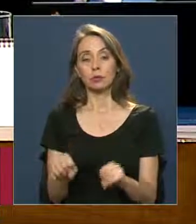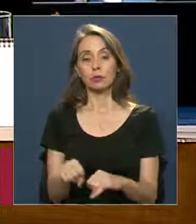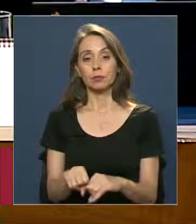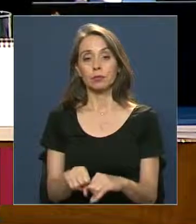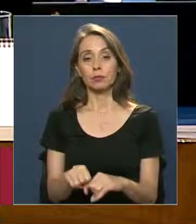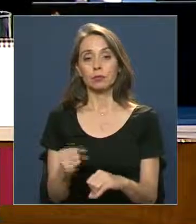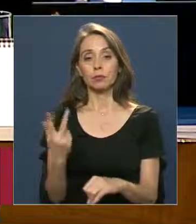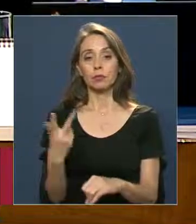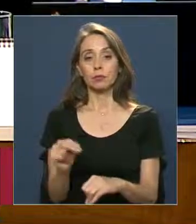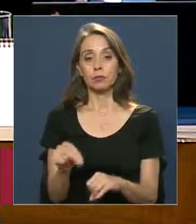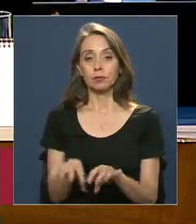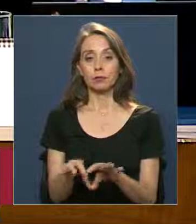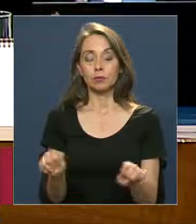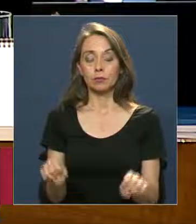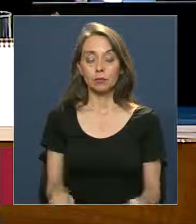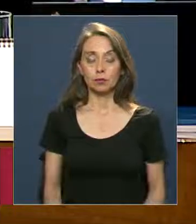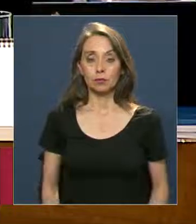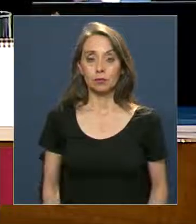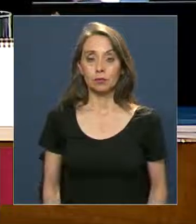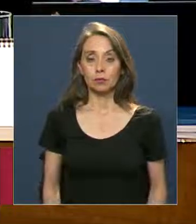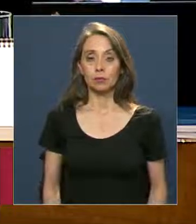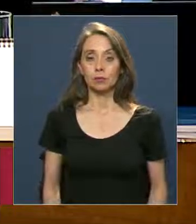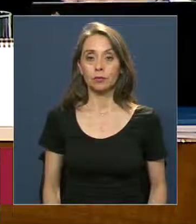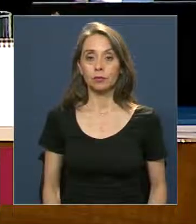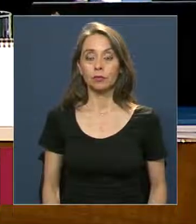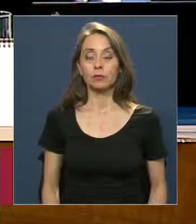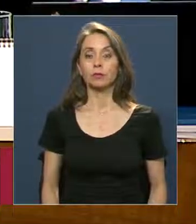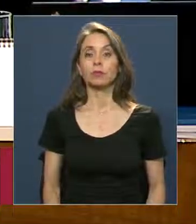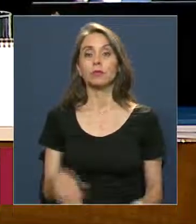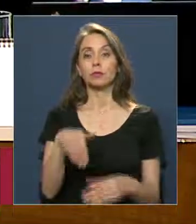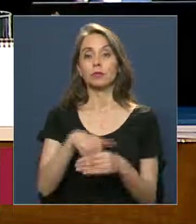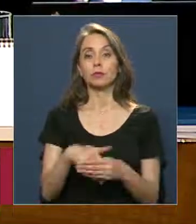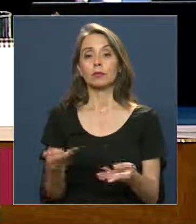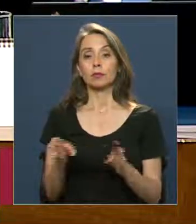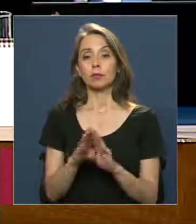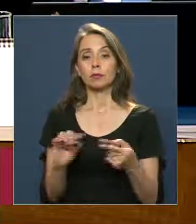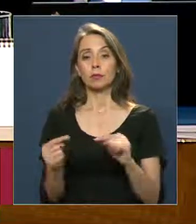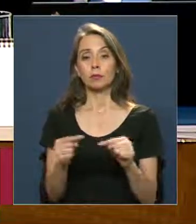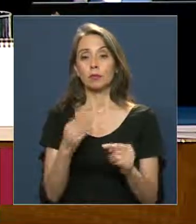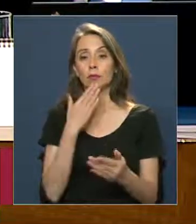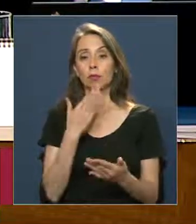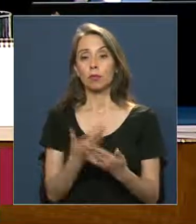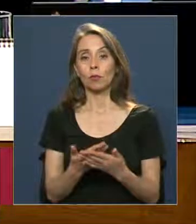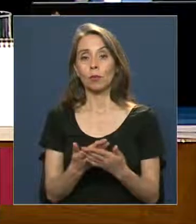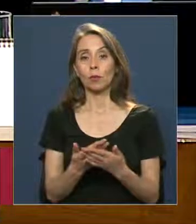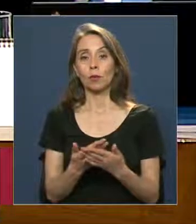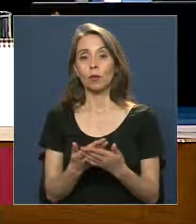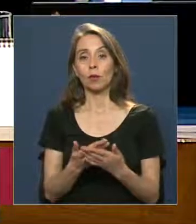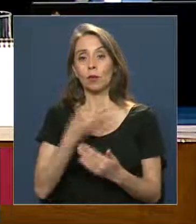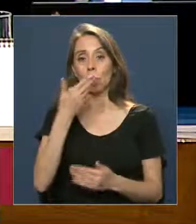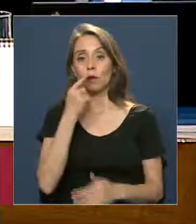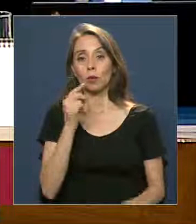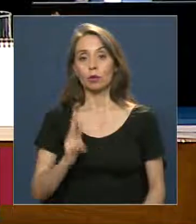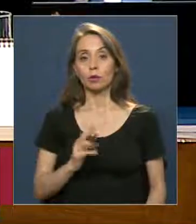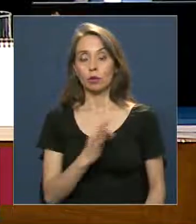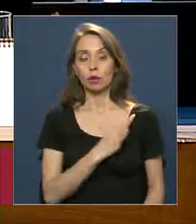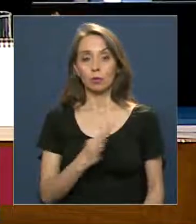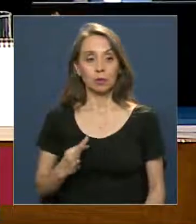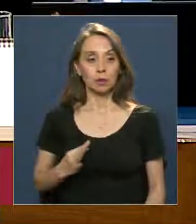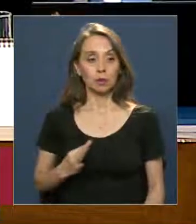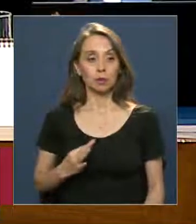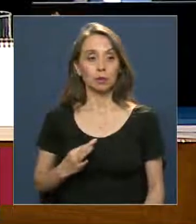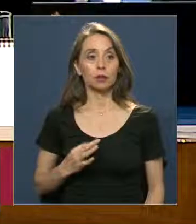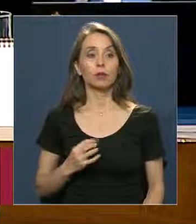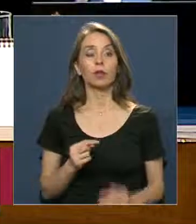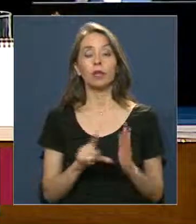No hay acuerdo. Se vota el cierre del debate una vez que haya podido intervenir el señor ministro, que tiene uso preferencial